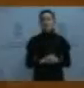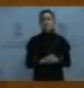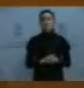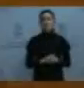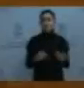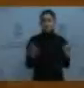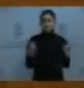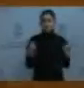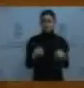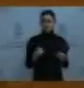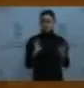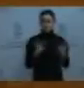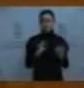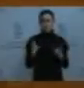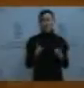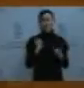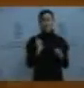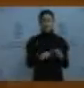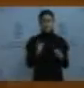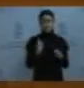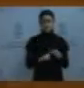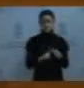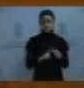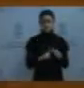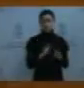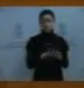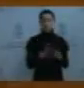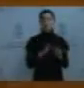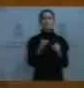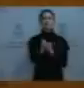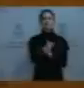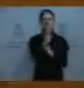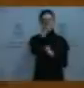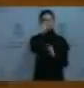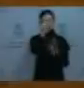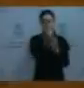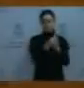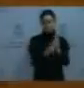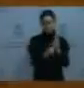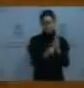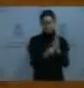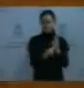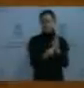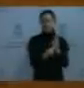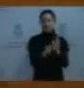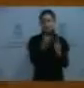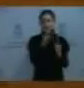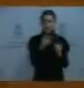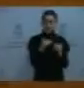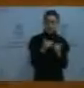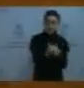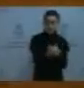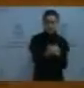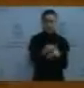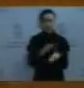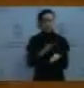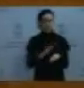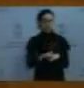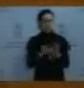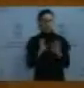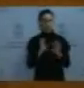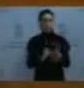segundo aspecto que le preocupa y por adelantarle algunos de los principios y criterios que vamos a llevar a cabo en la inminente